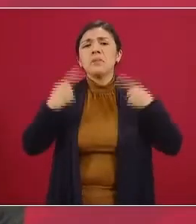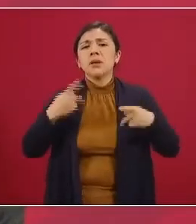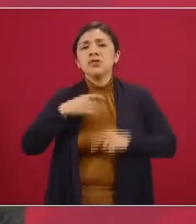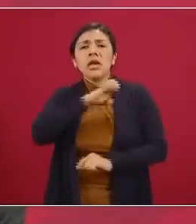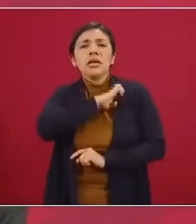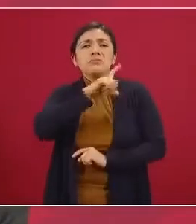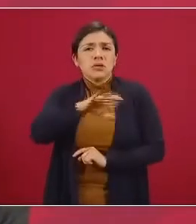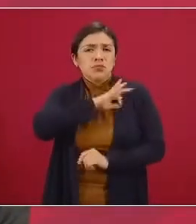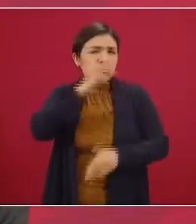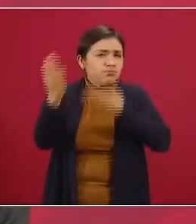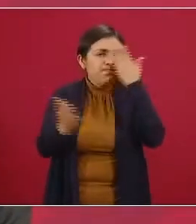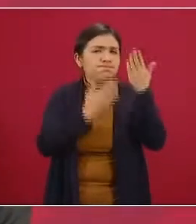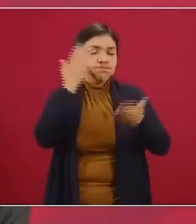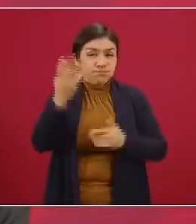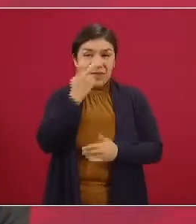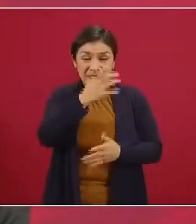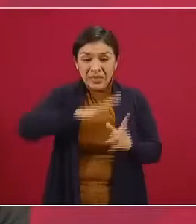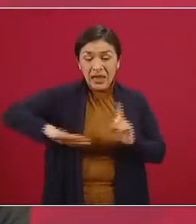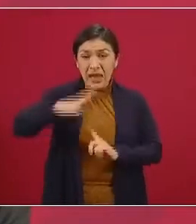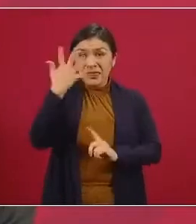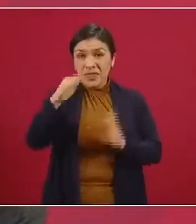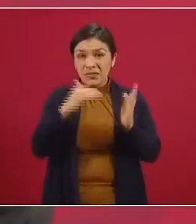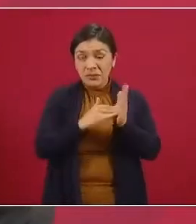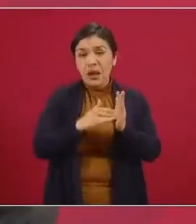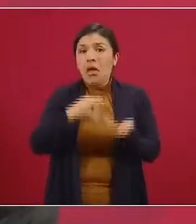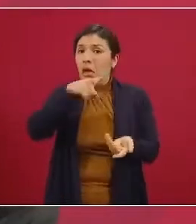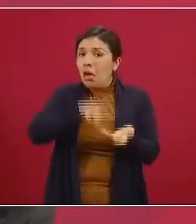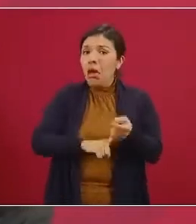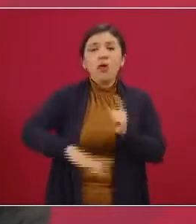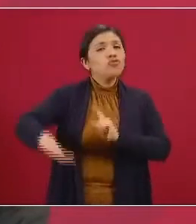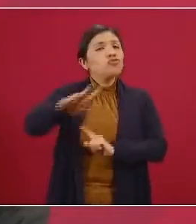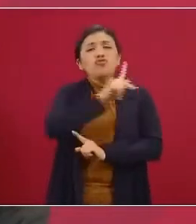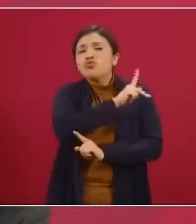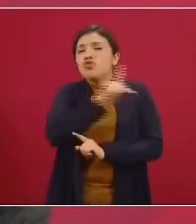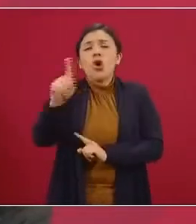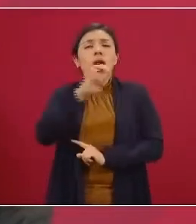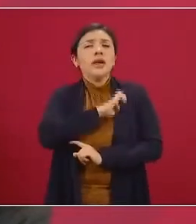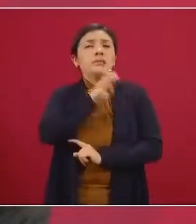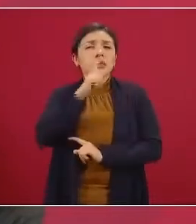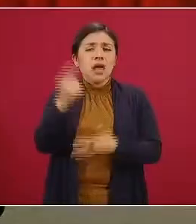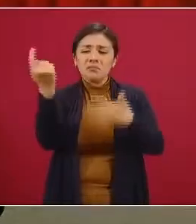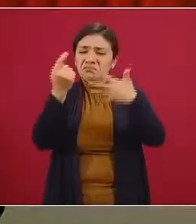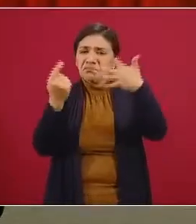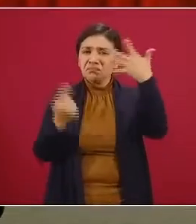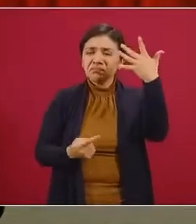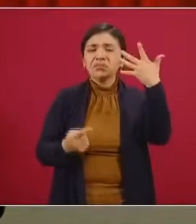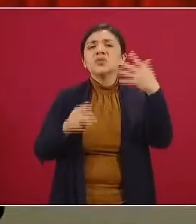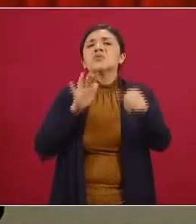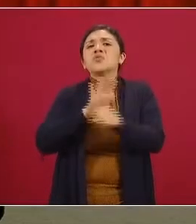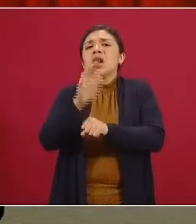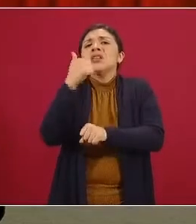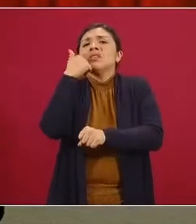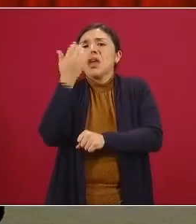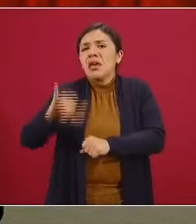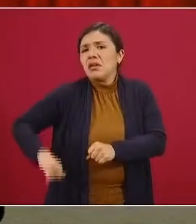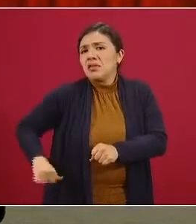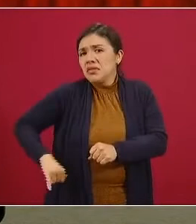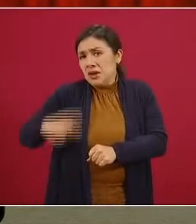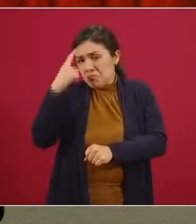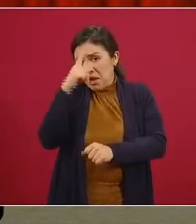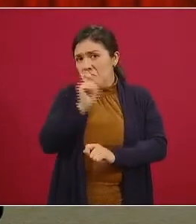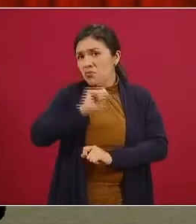especialistas. Y estos 10,000 especialistas incluye todas las especialidades y todos los campos de la